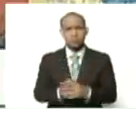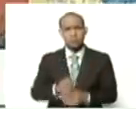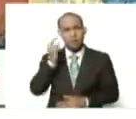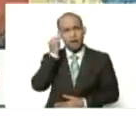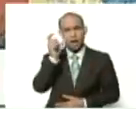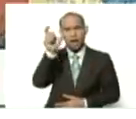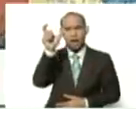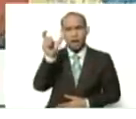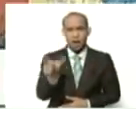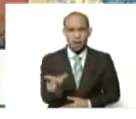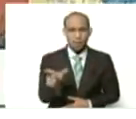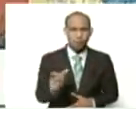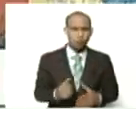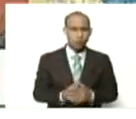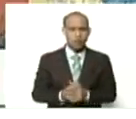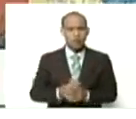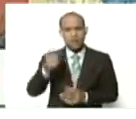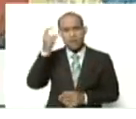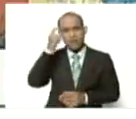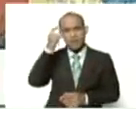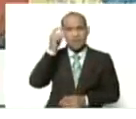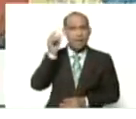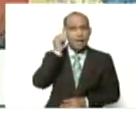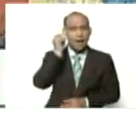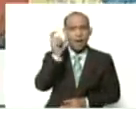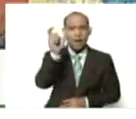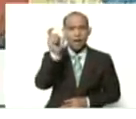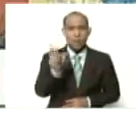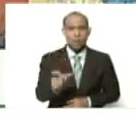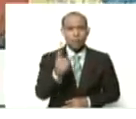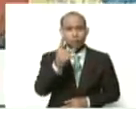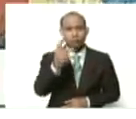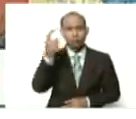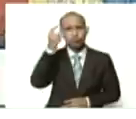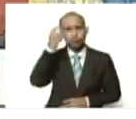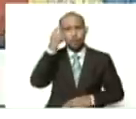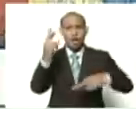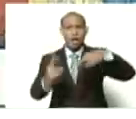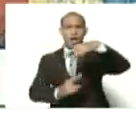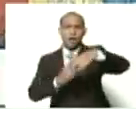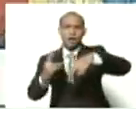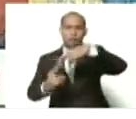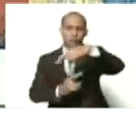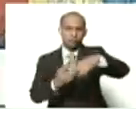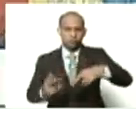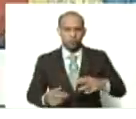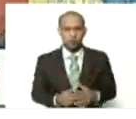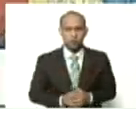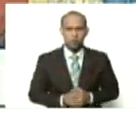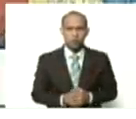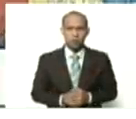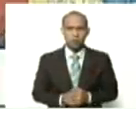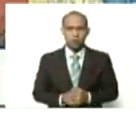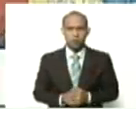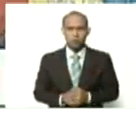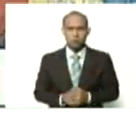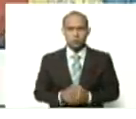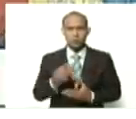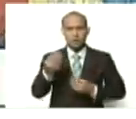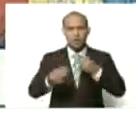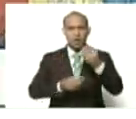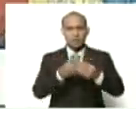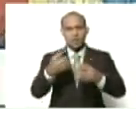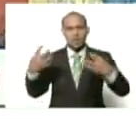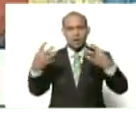mujer. El Día de la Mujer es uno de los días revolucionarios, creado por las